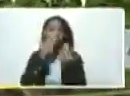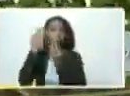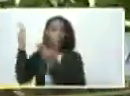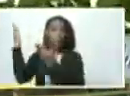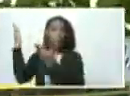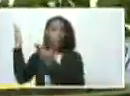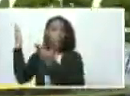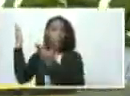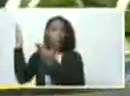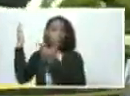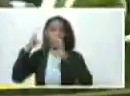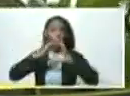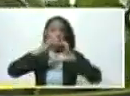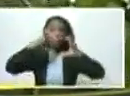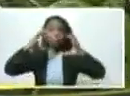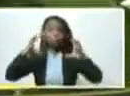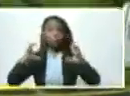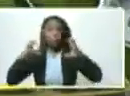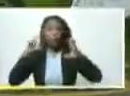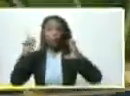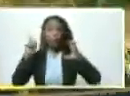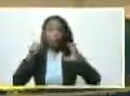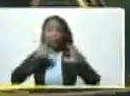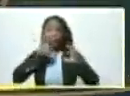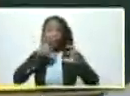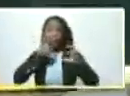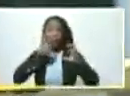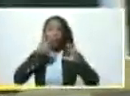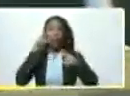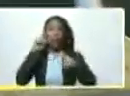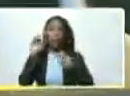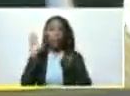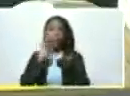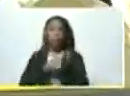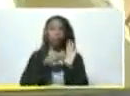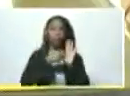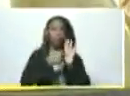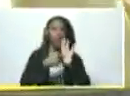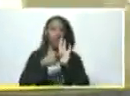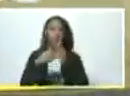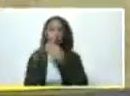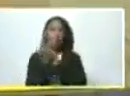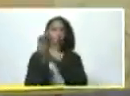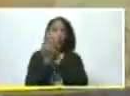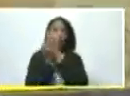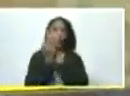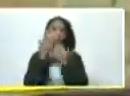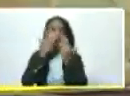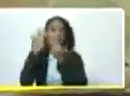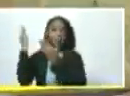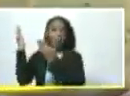esta auyama está? ¿Ah? Como para ponerle en la puerta de la casa para que lo proteja uno.